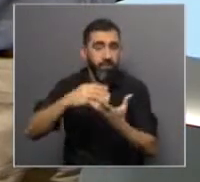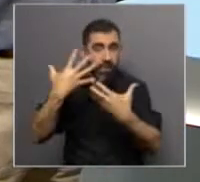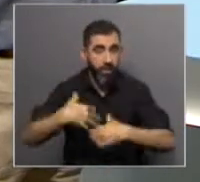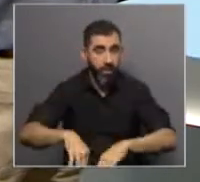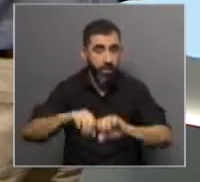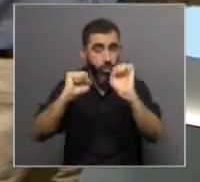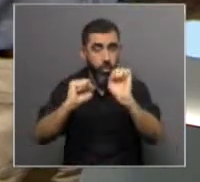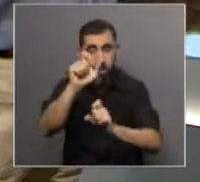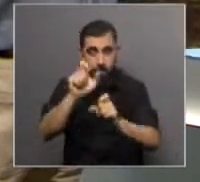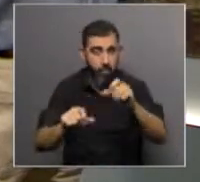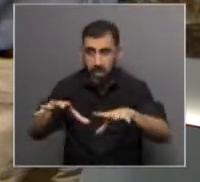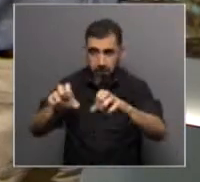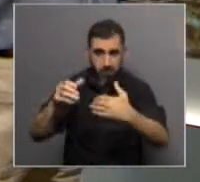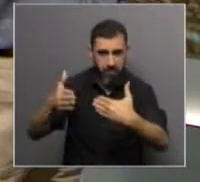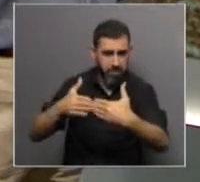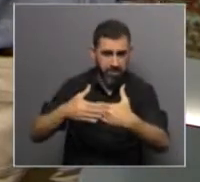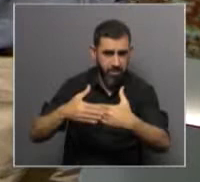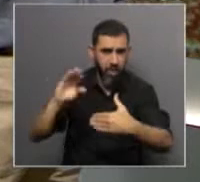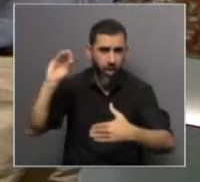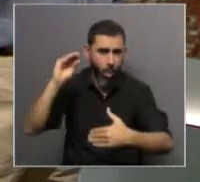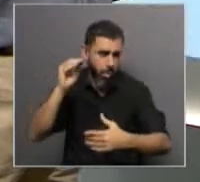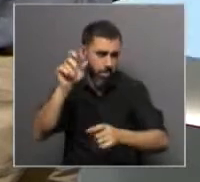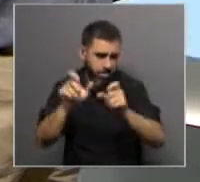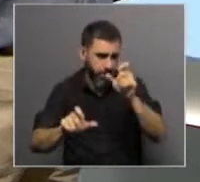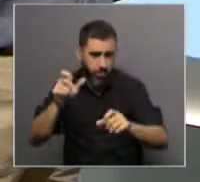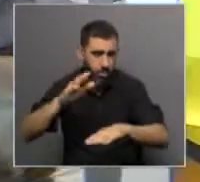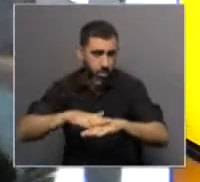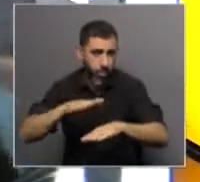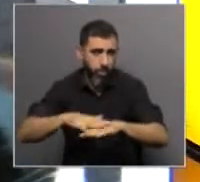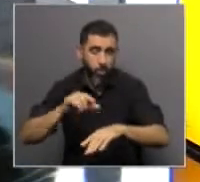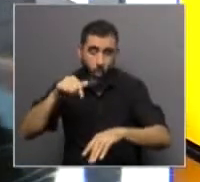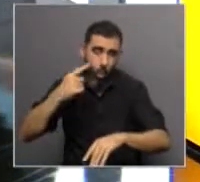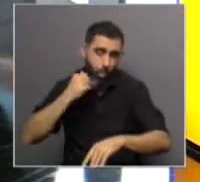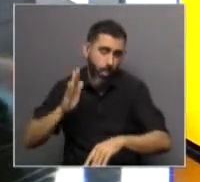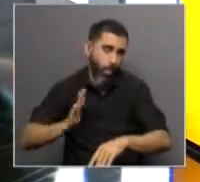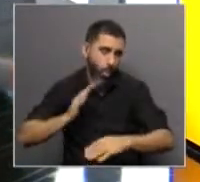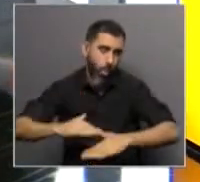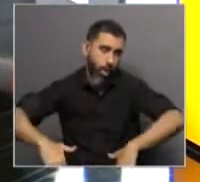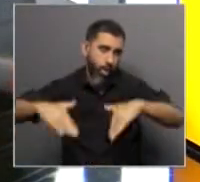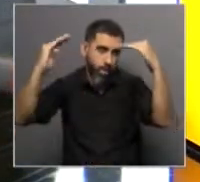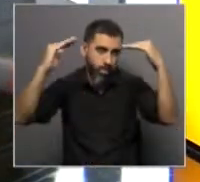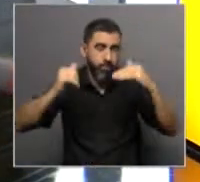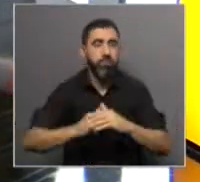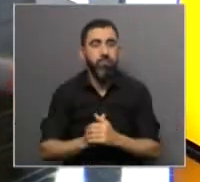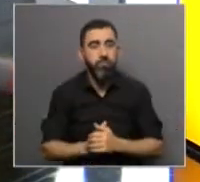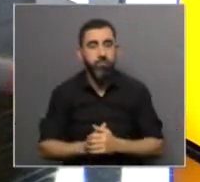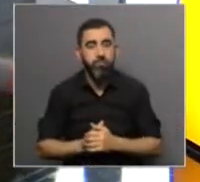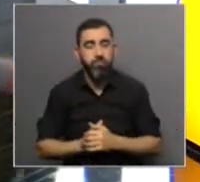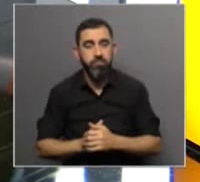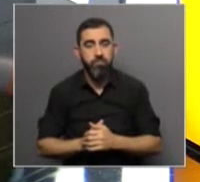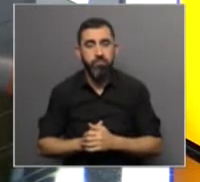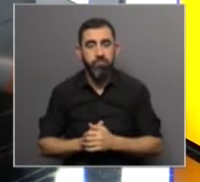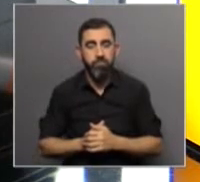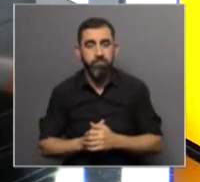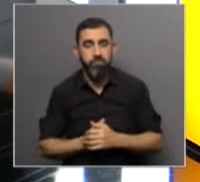de pobladores de Sauce, por chiquilines en aquel momento, ¿no? Hoy son hombres y mujeres, guiados por sus